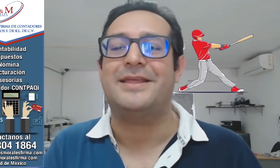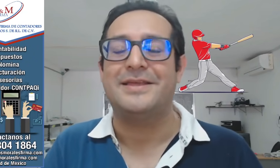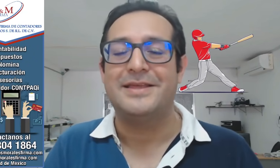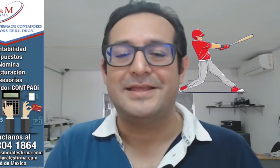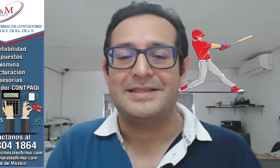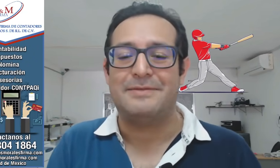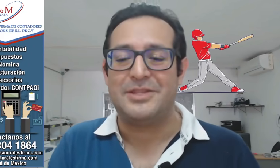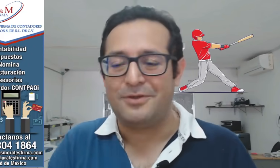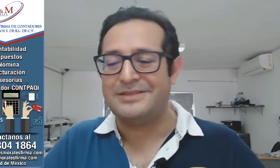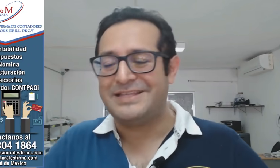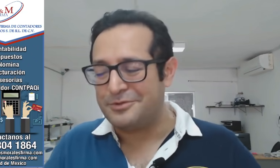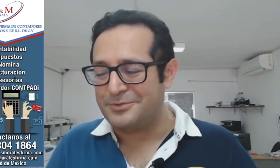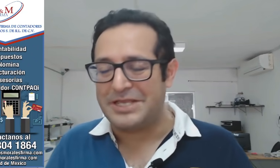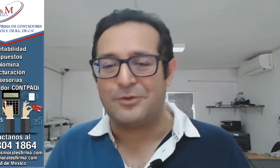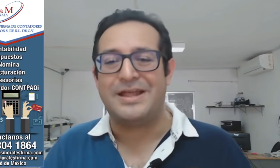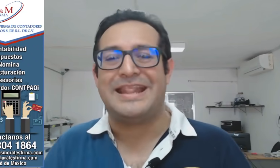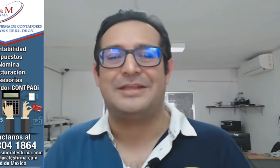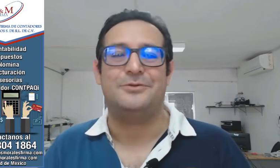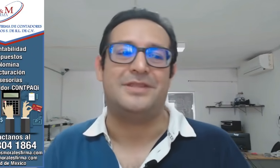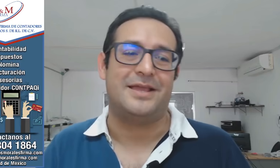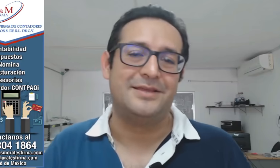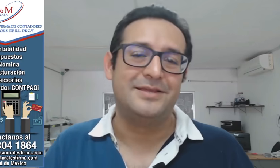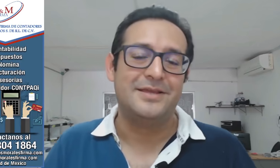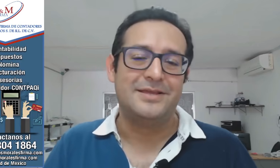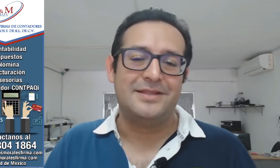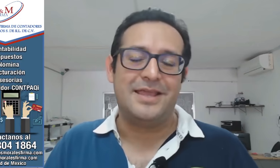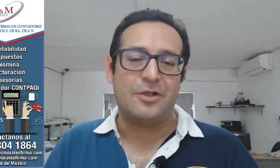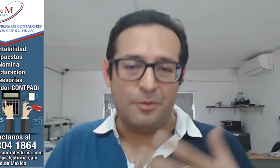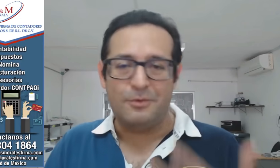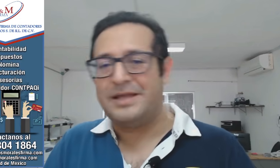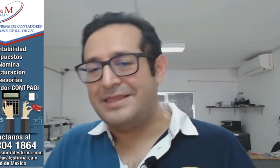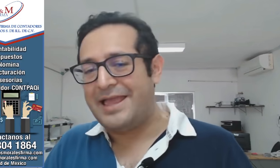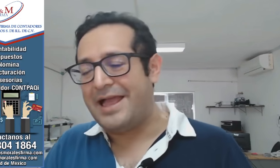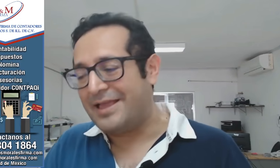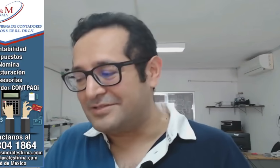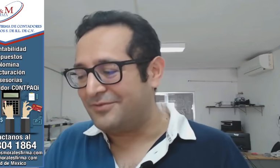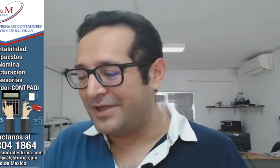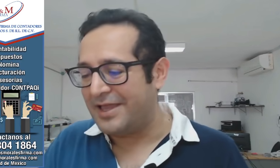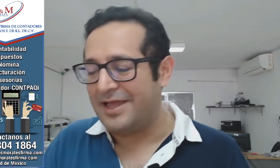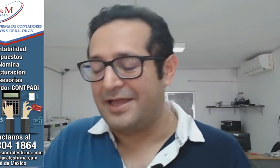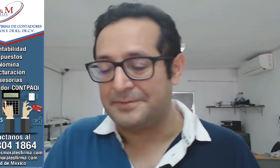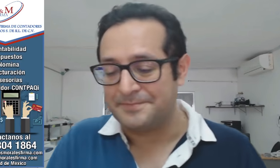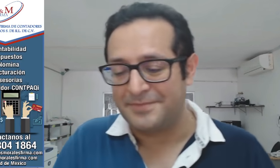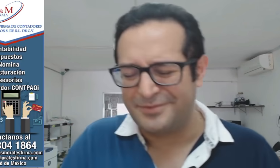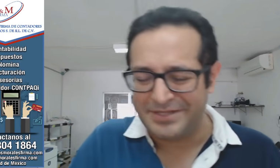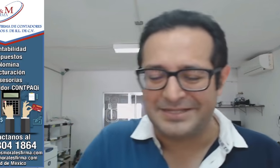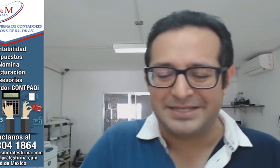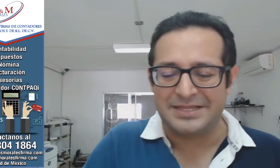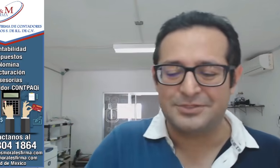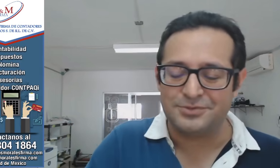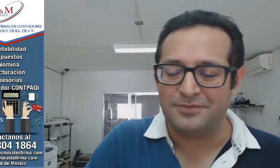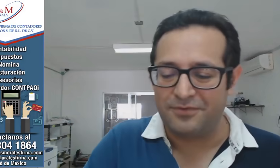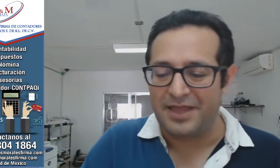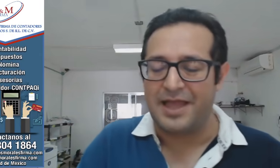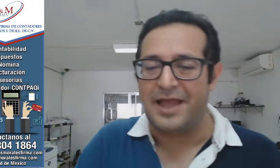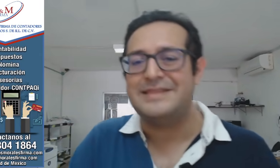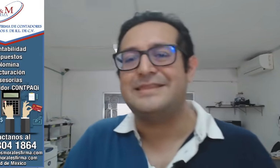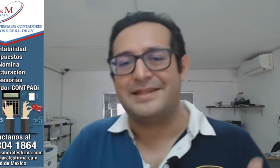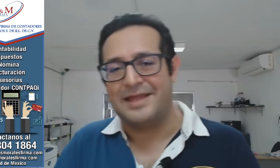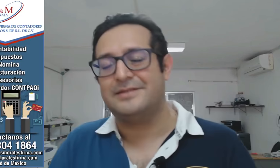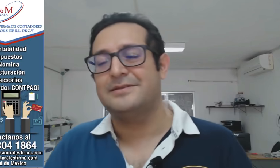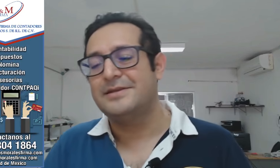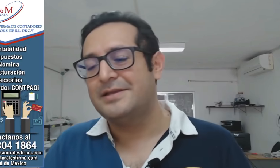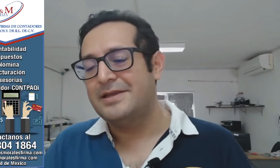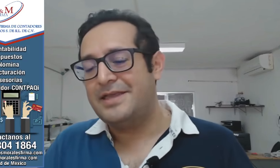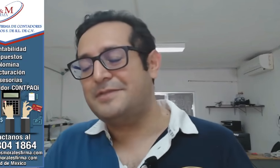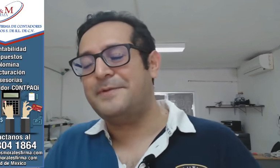hablar del bateo, de todos modos sacó anécdota de cómo batea, que se fue a, estuvo interesante esto, se fue a